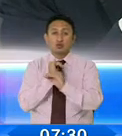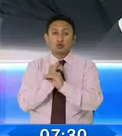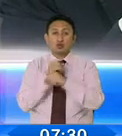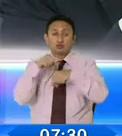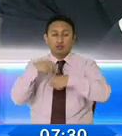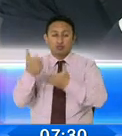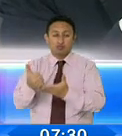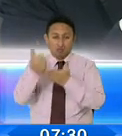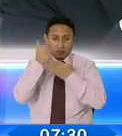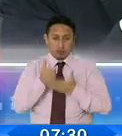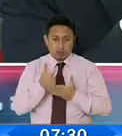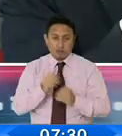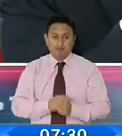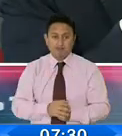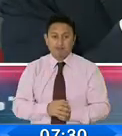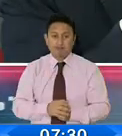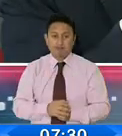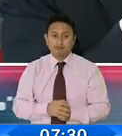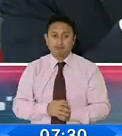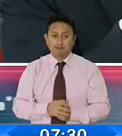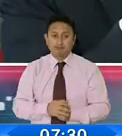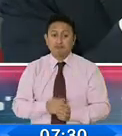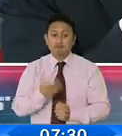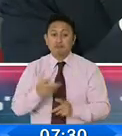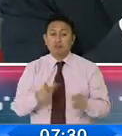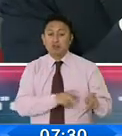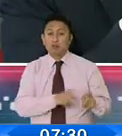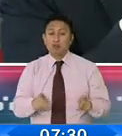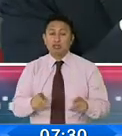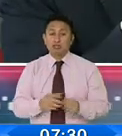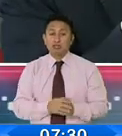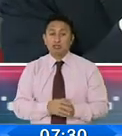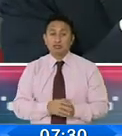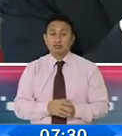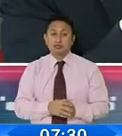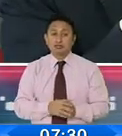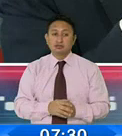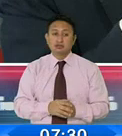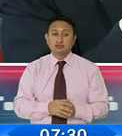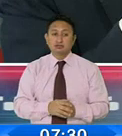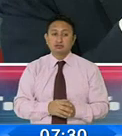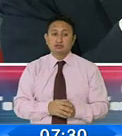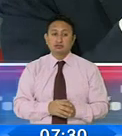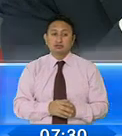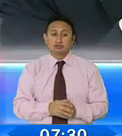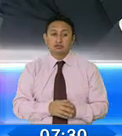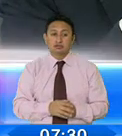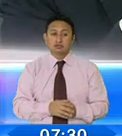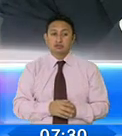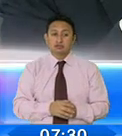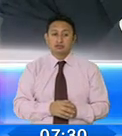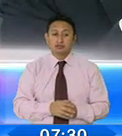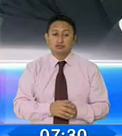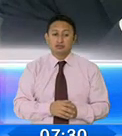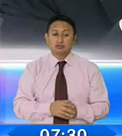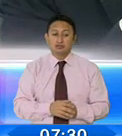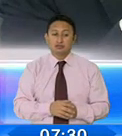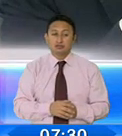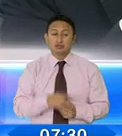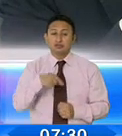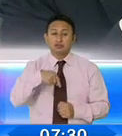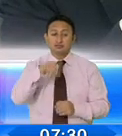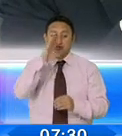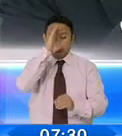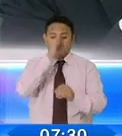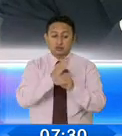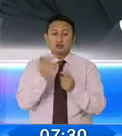intervenir. Es decir, estos planes van a estar y van a tener su centro de gravedad y están orientados hacia el control